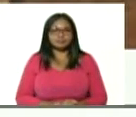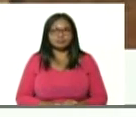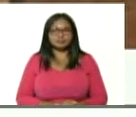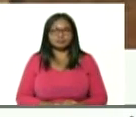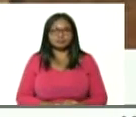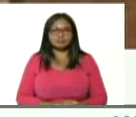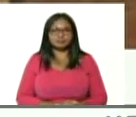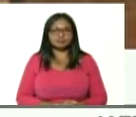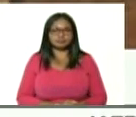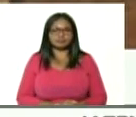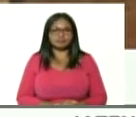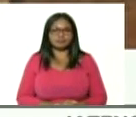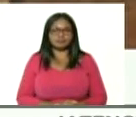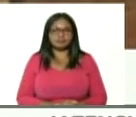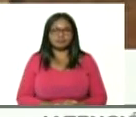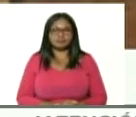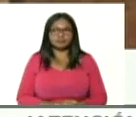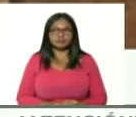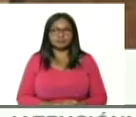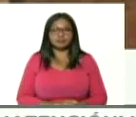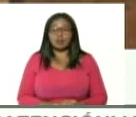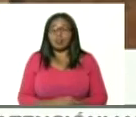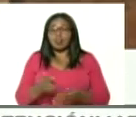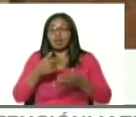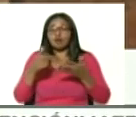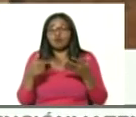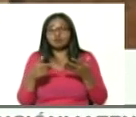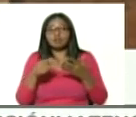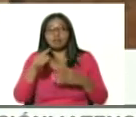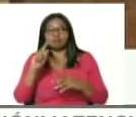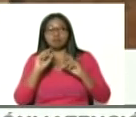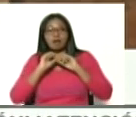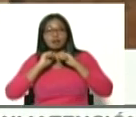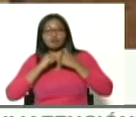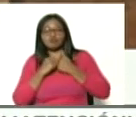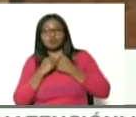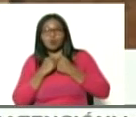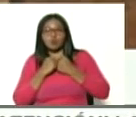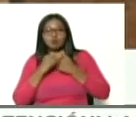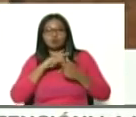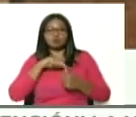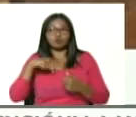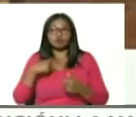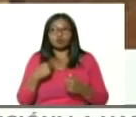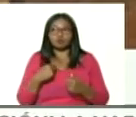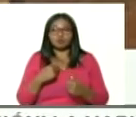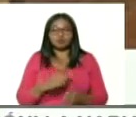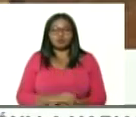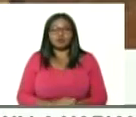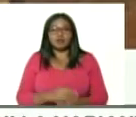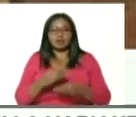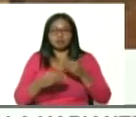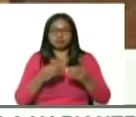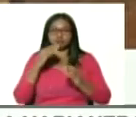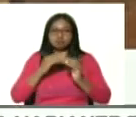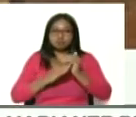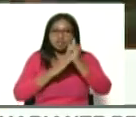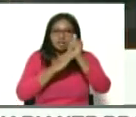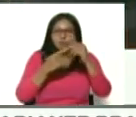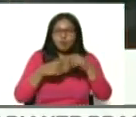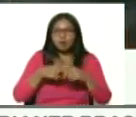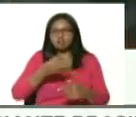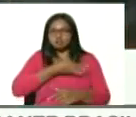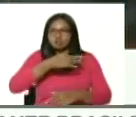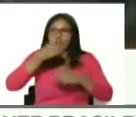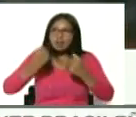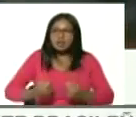¿Ah? La dialéctica materialista, Aristóbulo, nosotros que somos marxistas. La